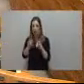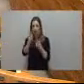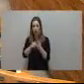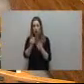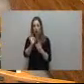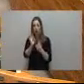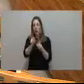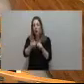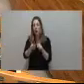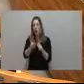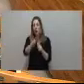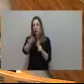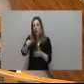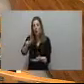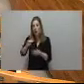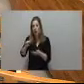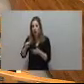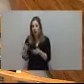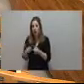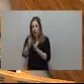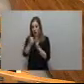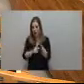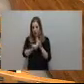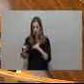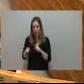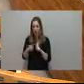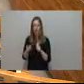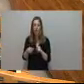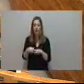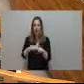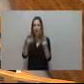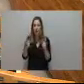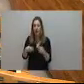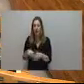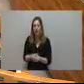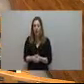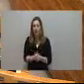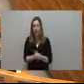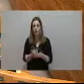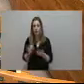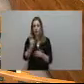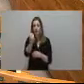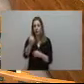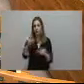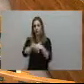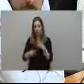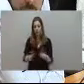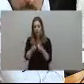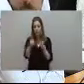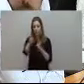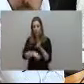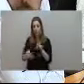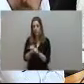por proveedores que cumplan con ciertos criterios: contratación pública ambiental y socialmente responsable, apoyo a la inclusión social, condiciones